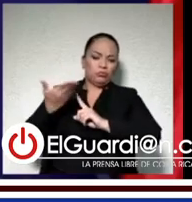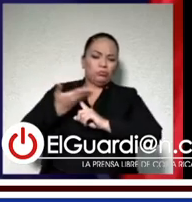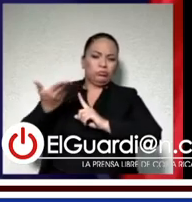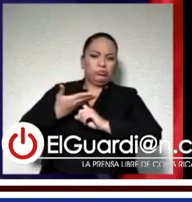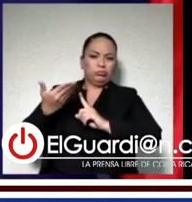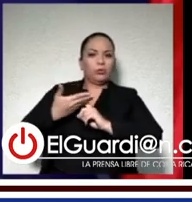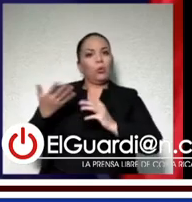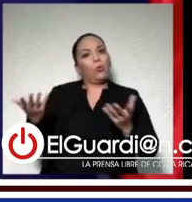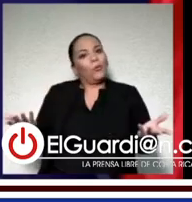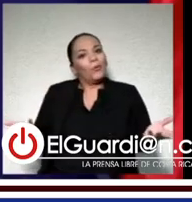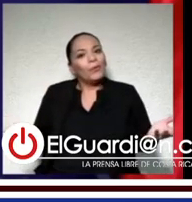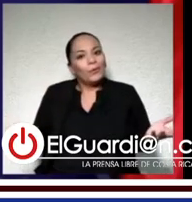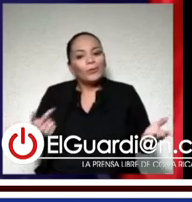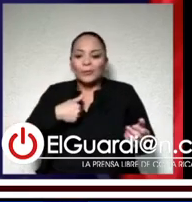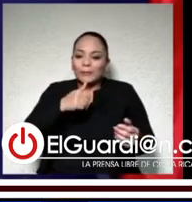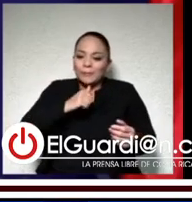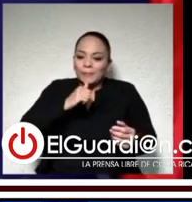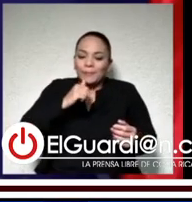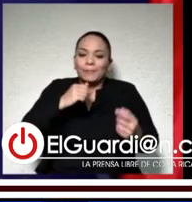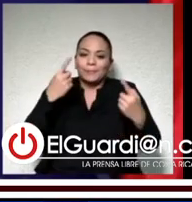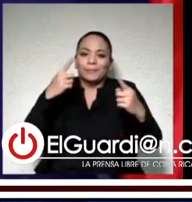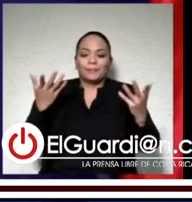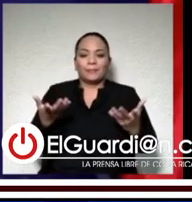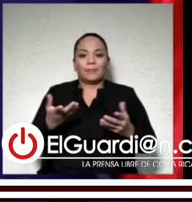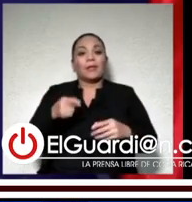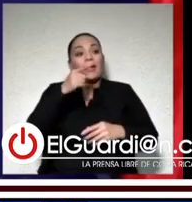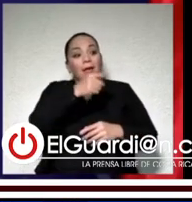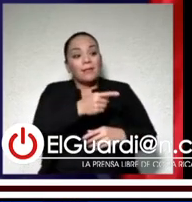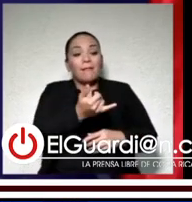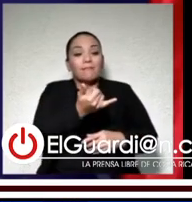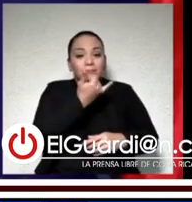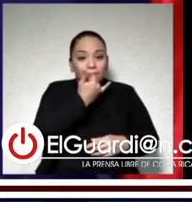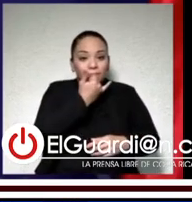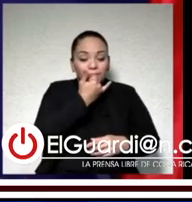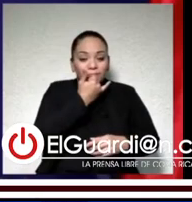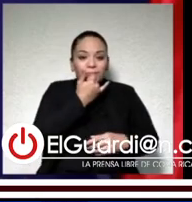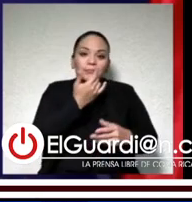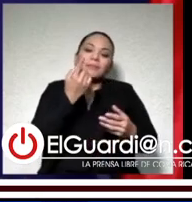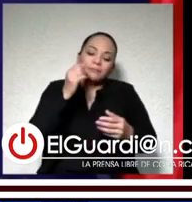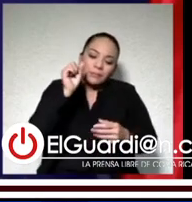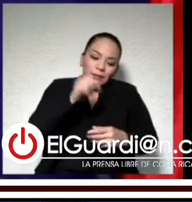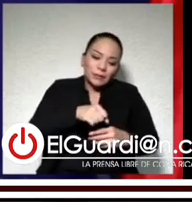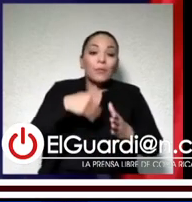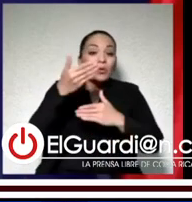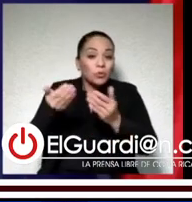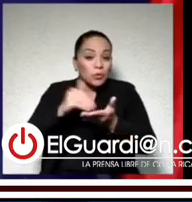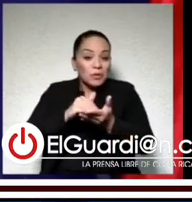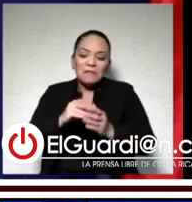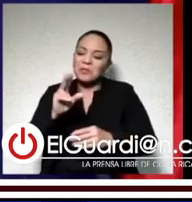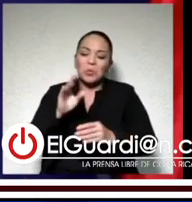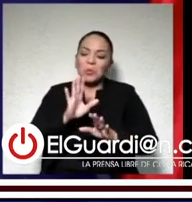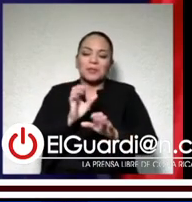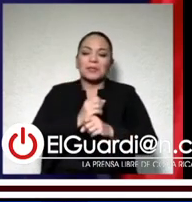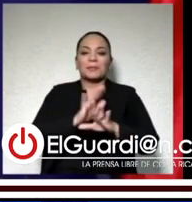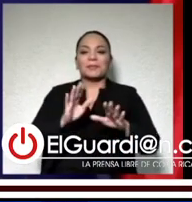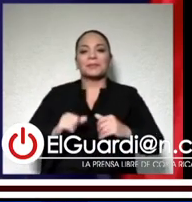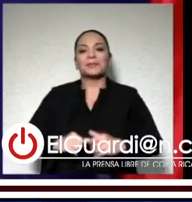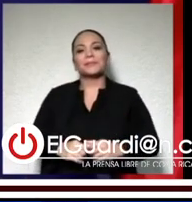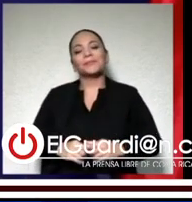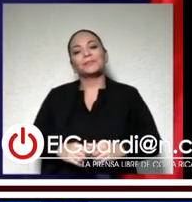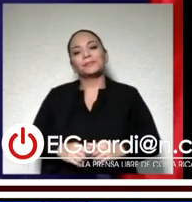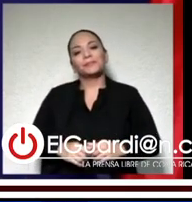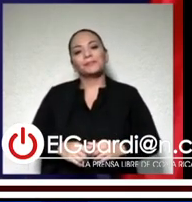No todo el mundo tiene eso. Entonces, ¿cometí un error? Sí. ¿No lo voy a volver a cometer? No. No lo voy a volver a cometer. Se